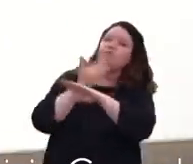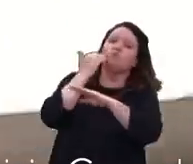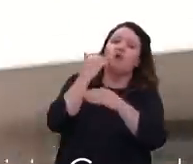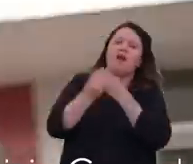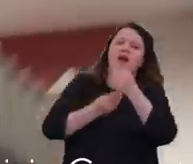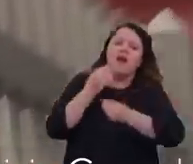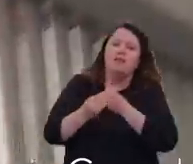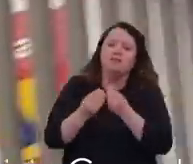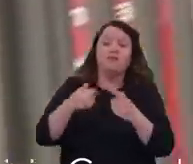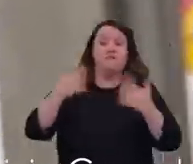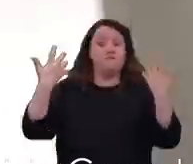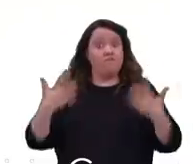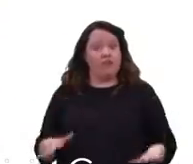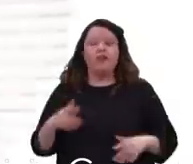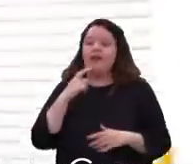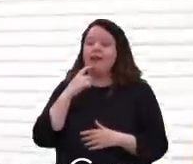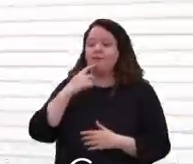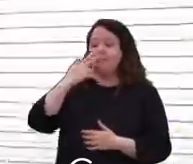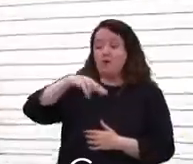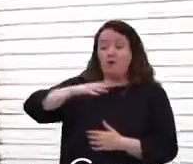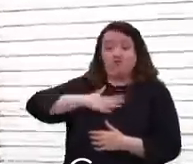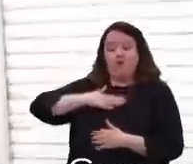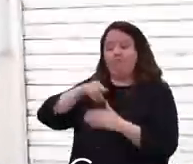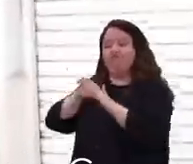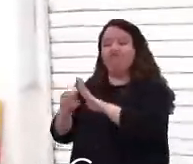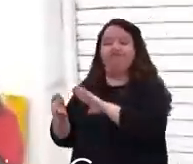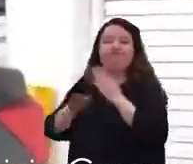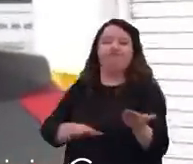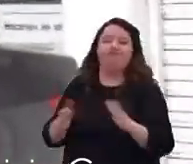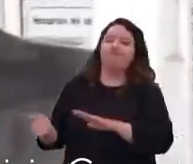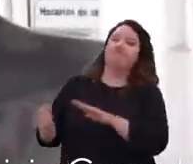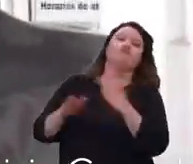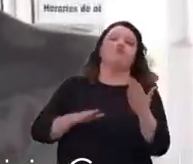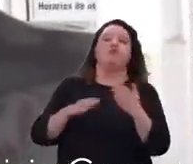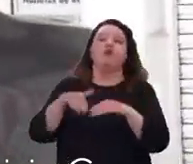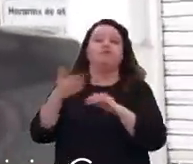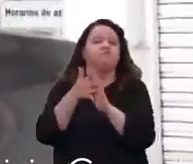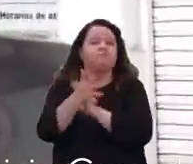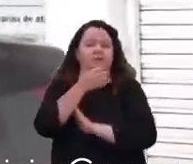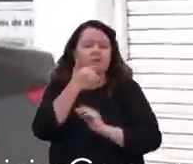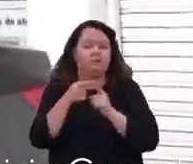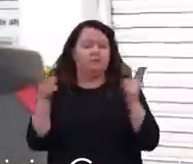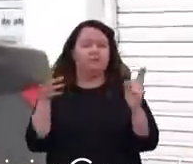final concluyeron la muerte de su propio hijo. A continuación, tenemos el caso.